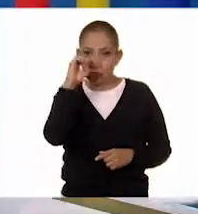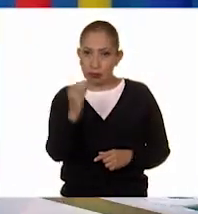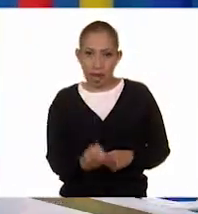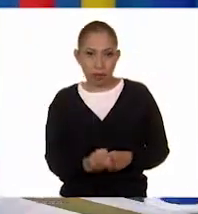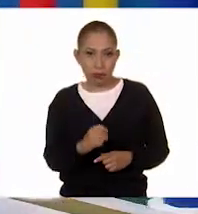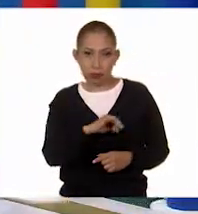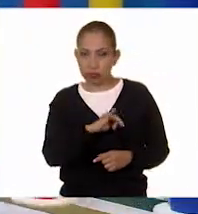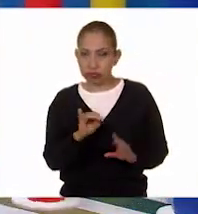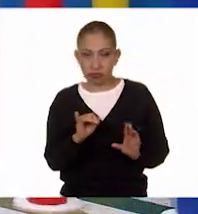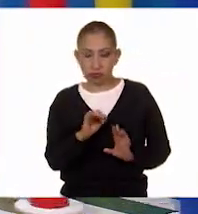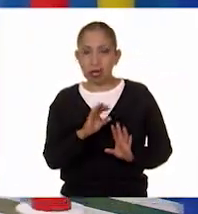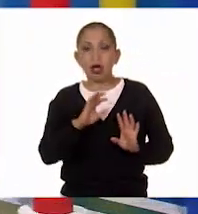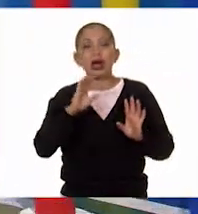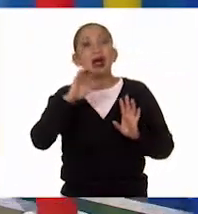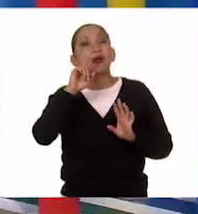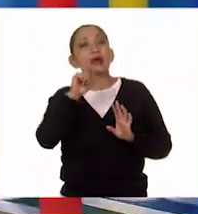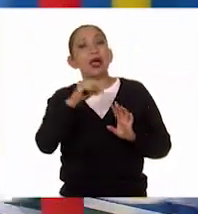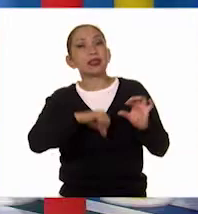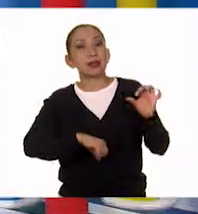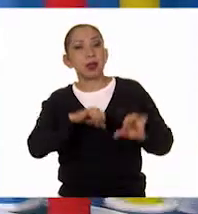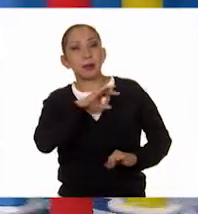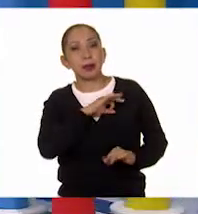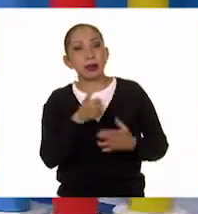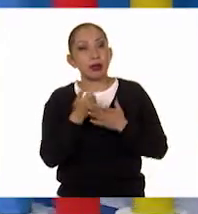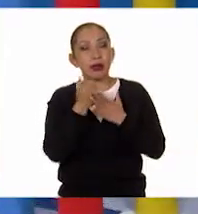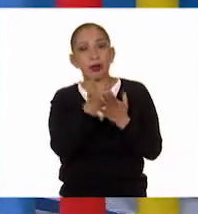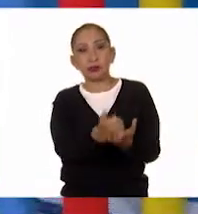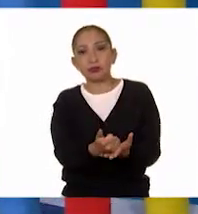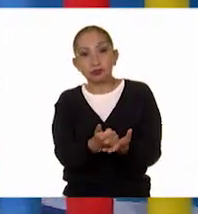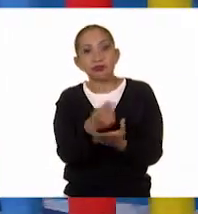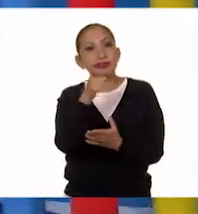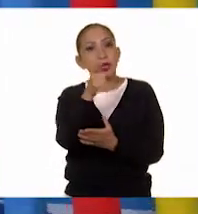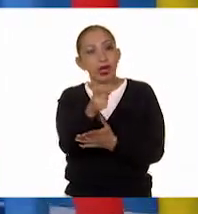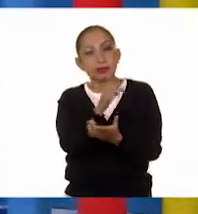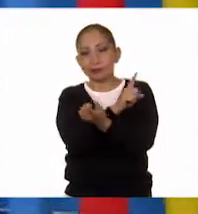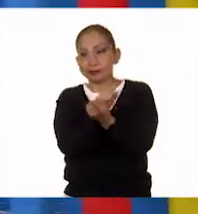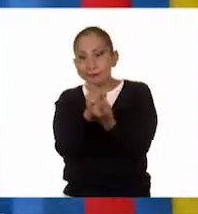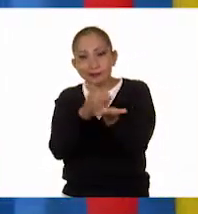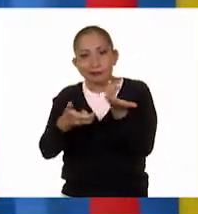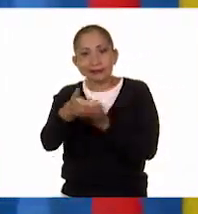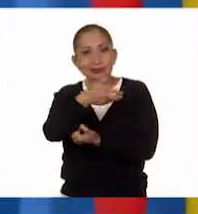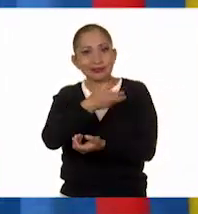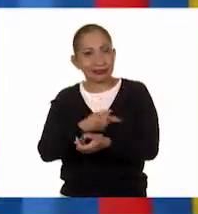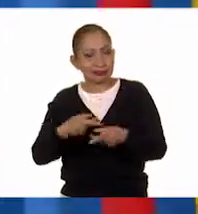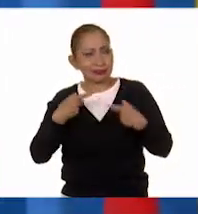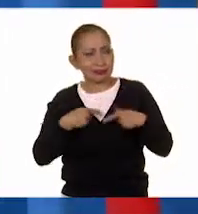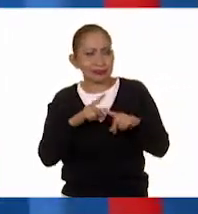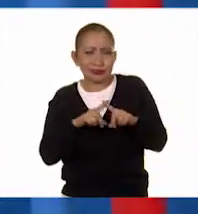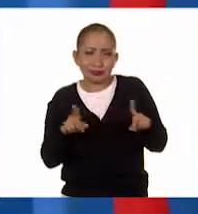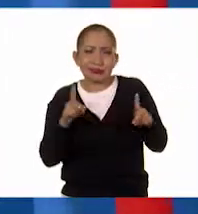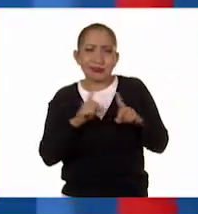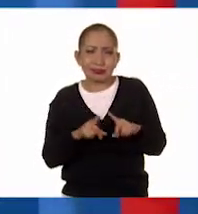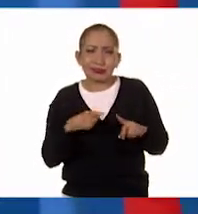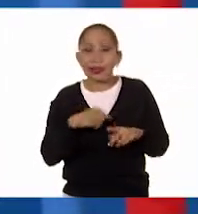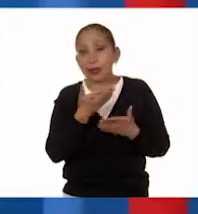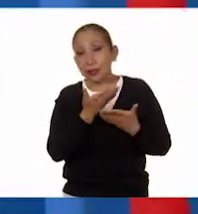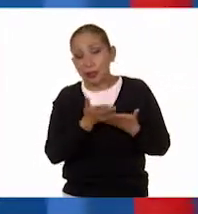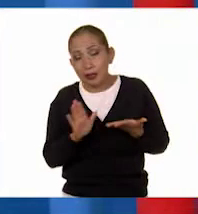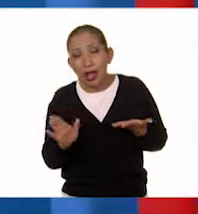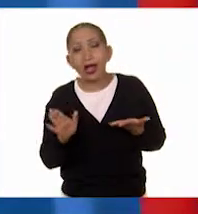obligación. También porque es una actividad que puede permitirnos, por un lado, convivir con otras personas de formas diversas y, por